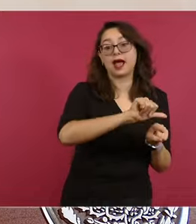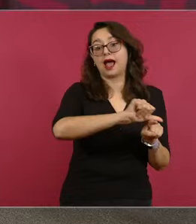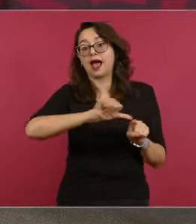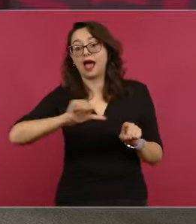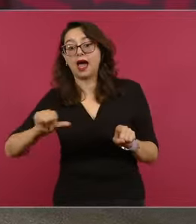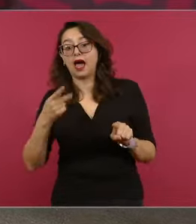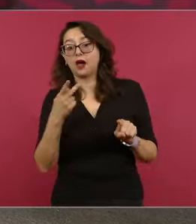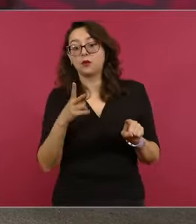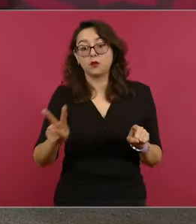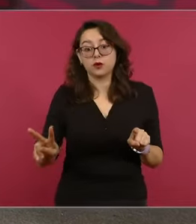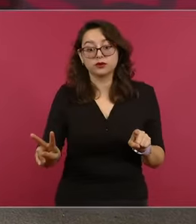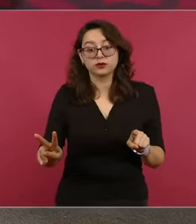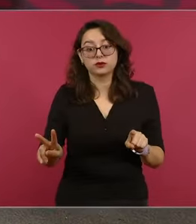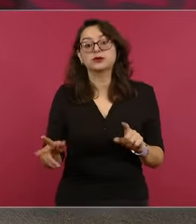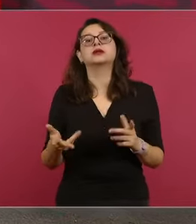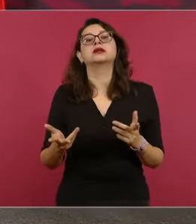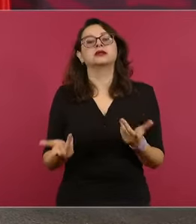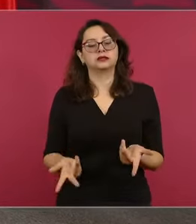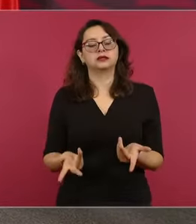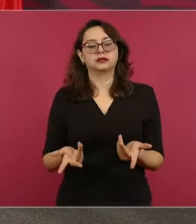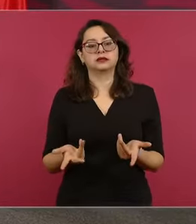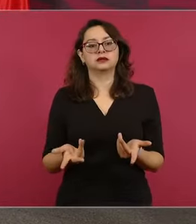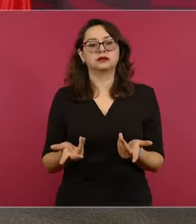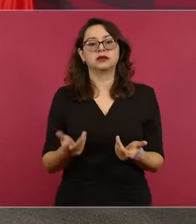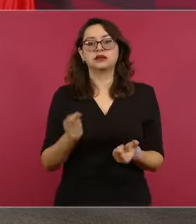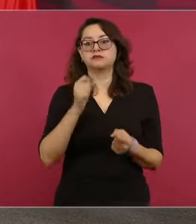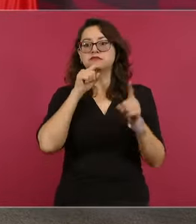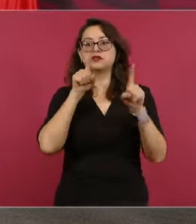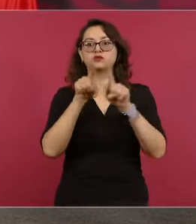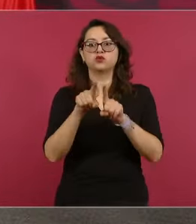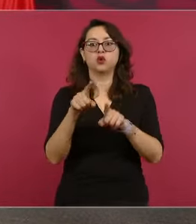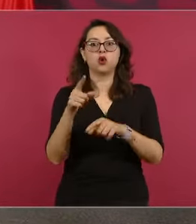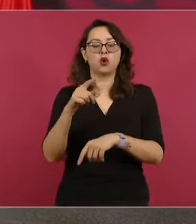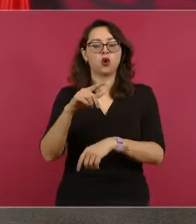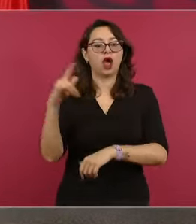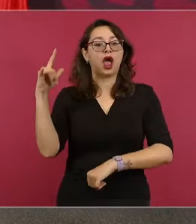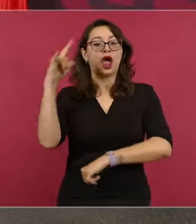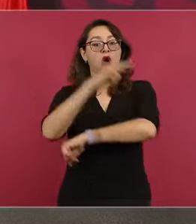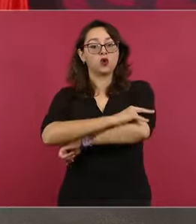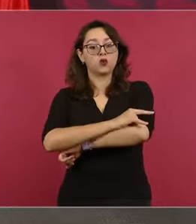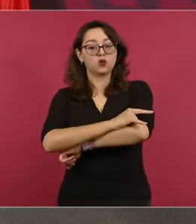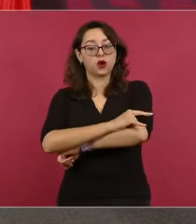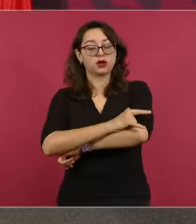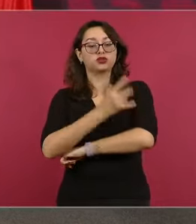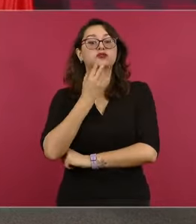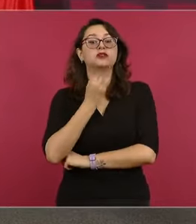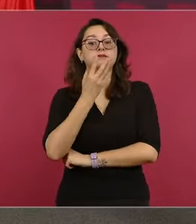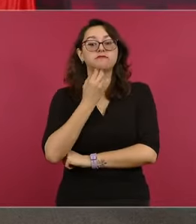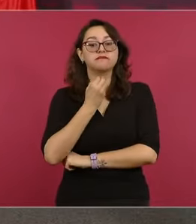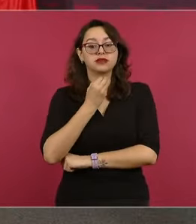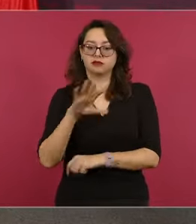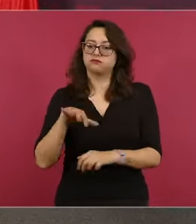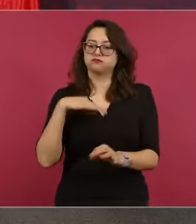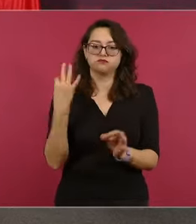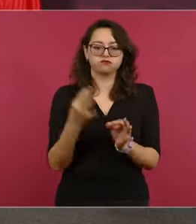a Vallarta, y se va a terminar el aeropuerto de Tepic.